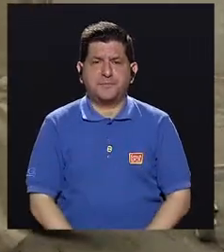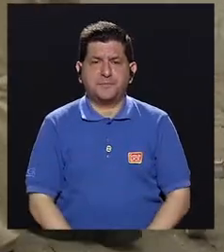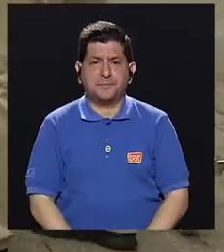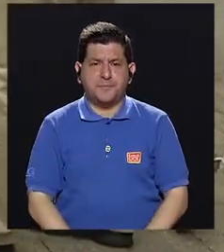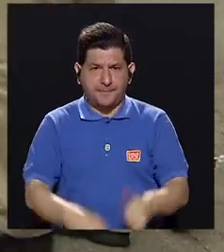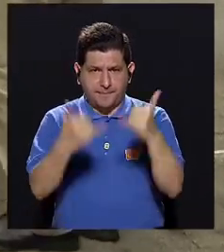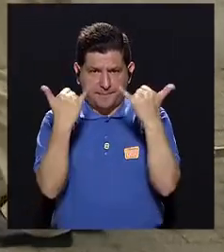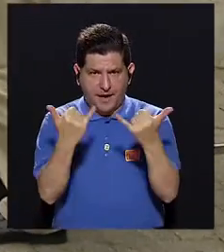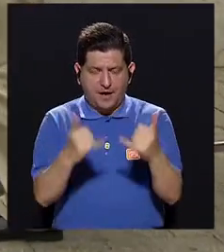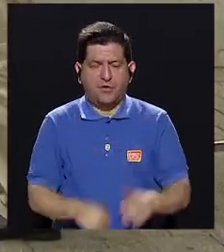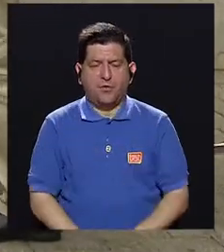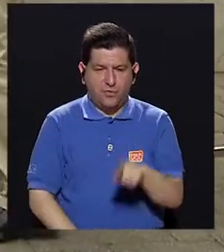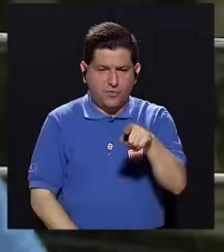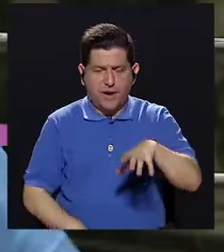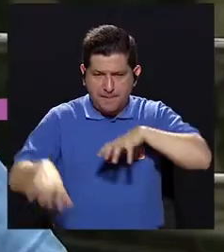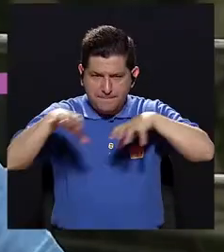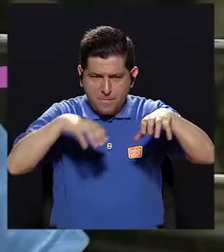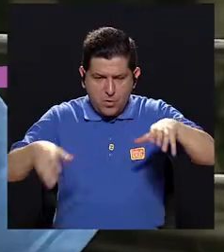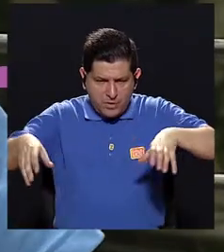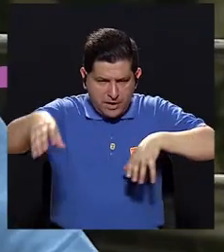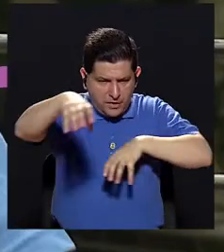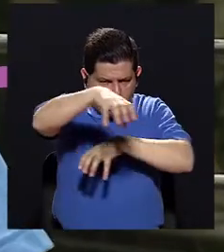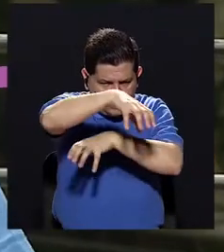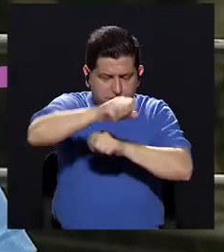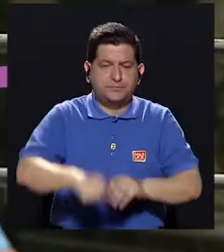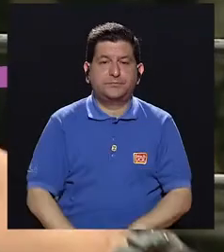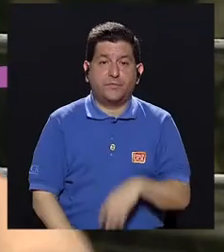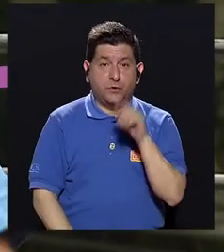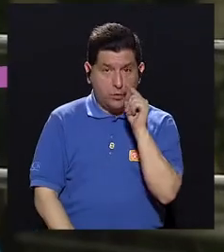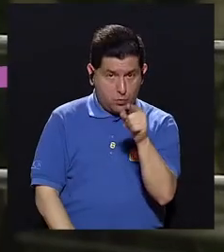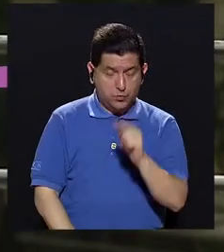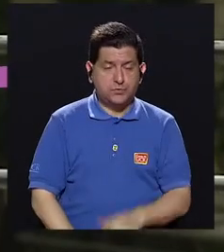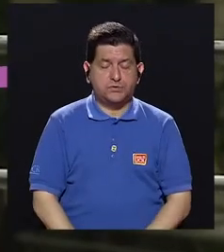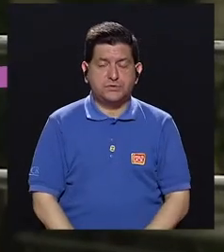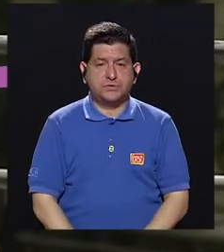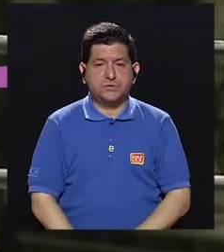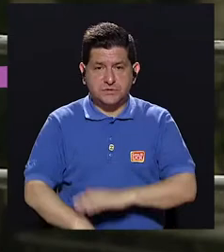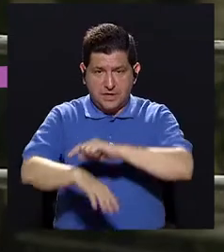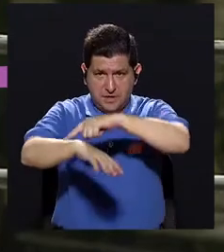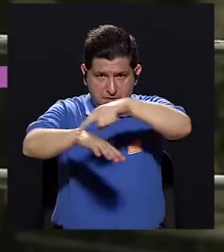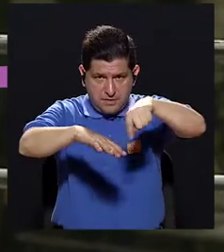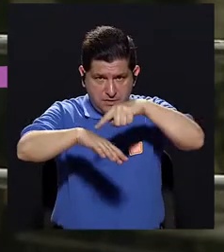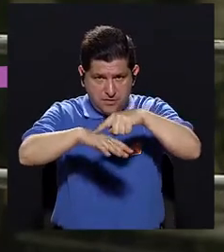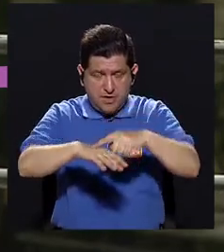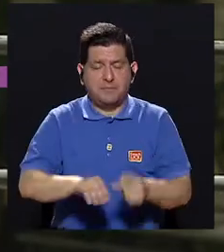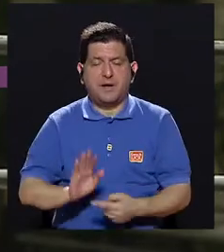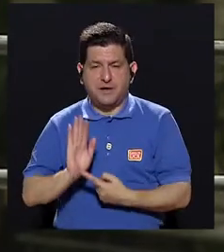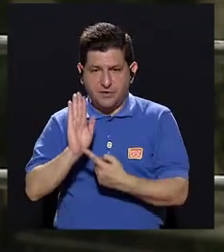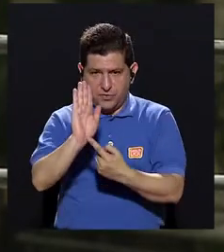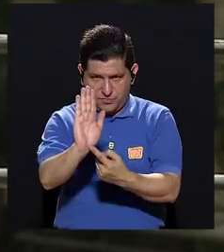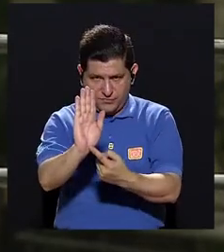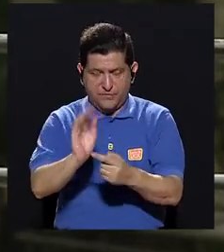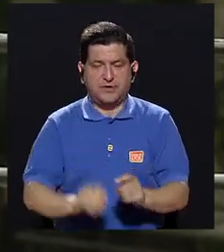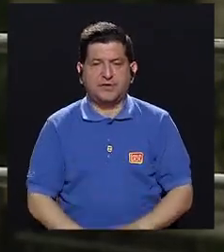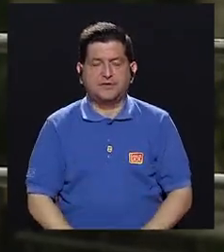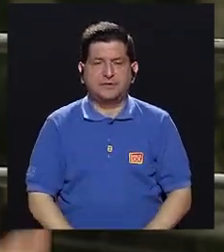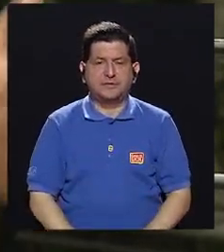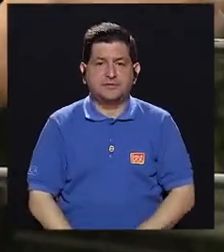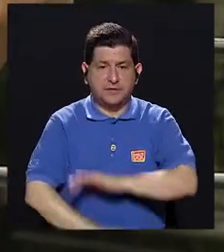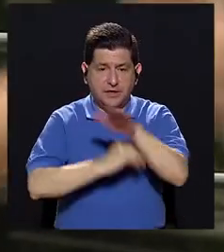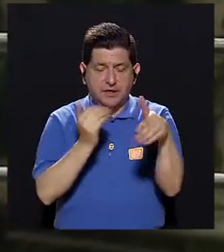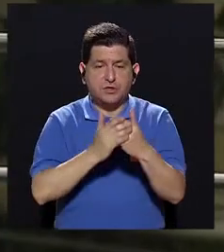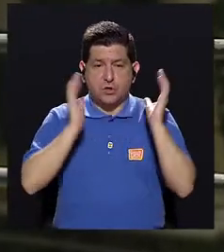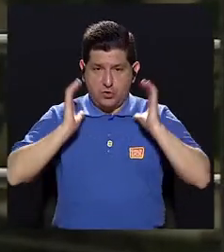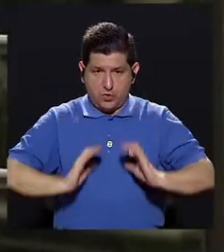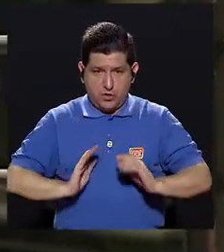hacer es que le vamos a dar aquí un poquito de vuelta. Vamos a ponerlo acá. Vos te vas a agarrar con la mano derecha viendo hacia el frente. ¿Ok? Todo